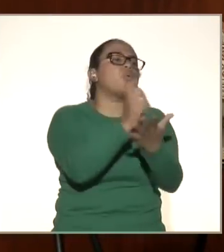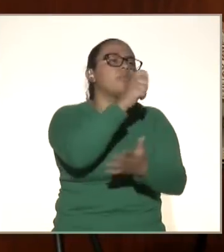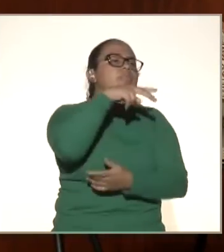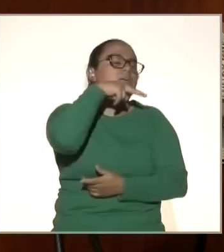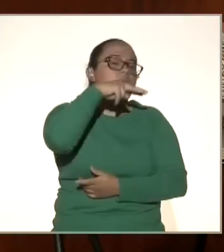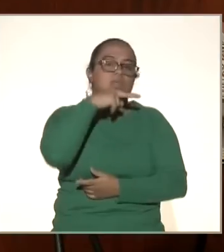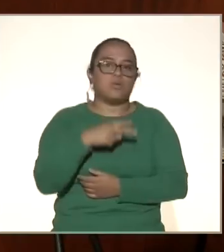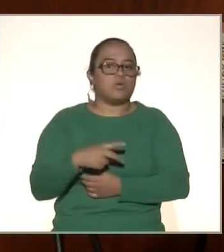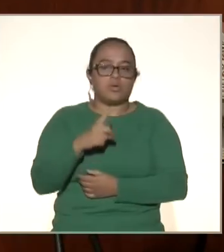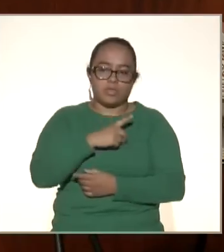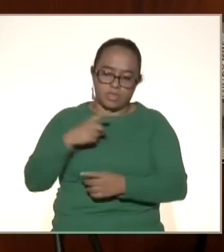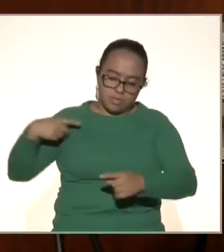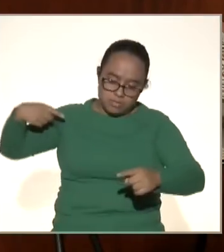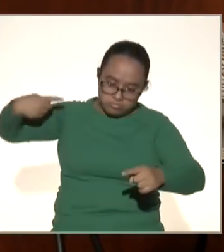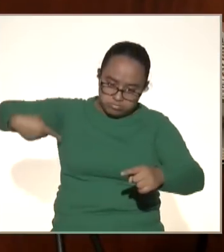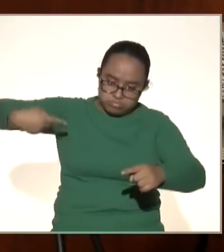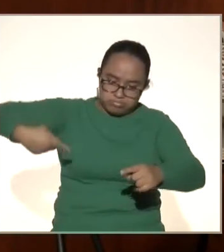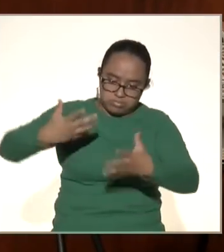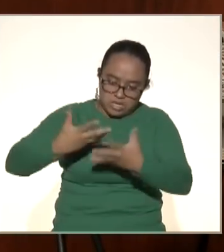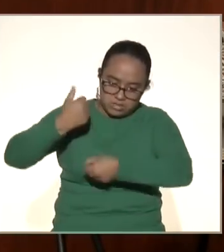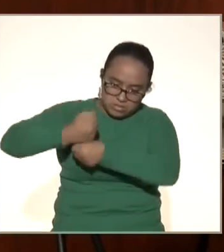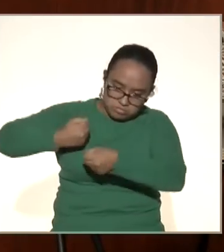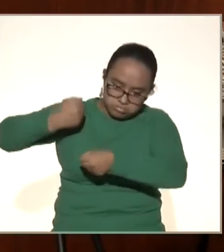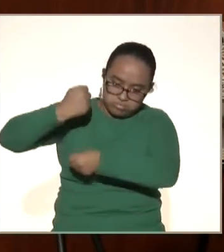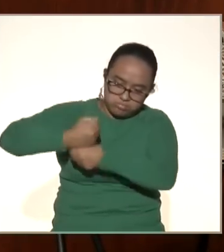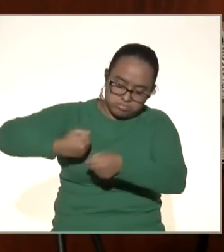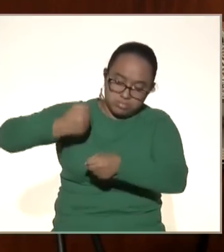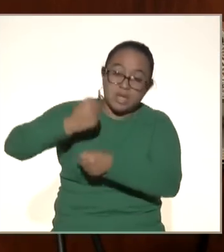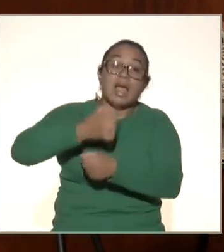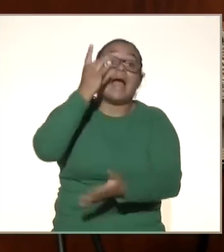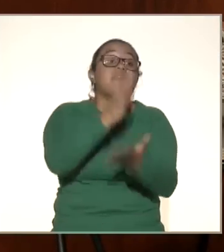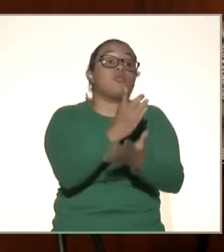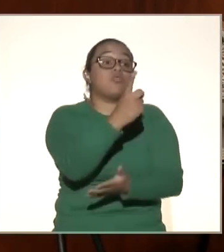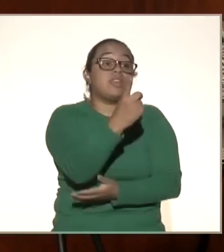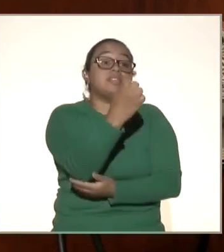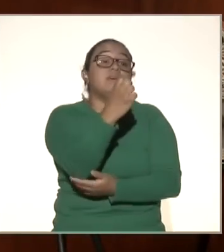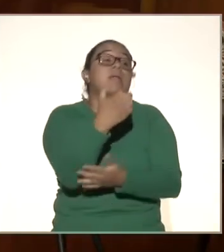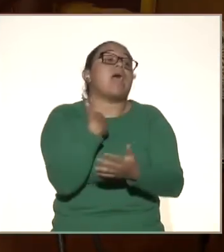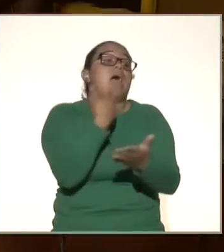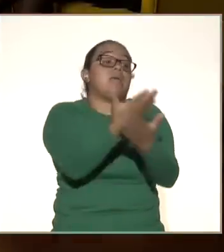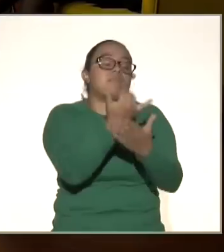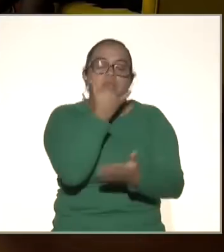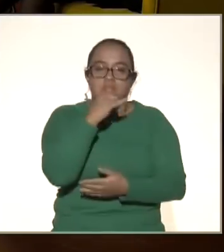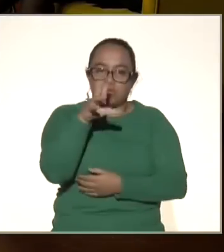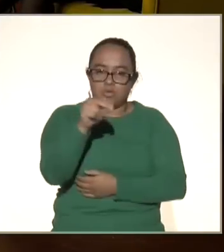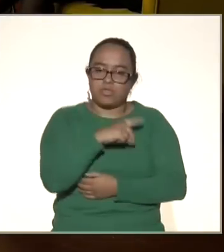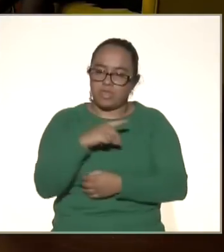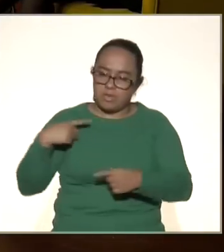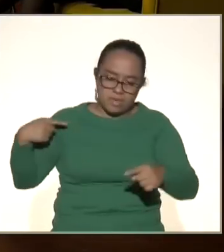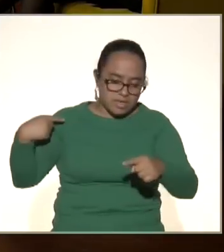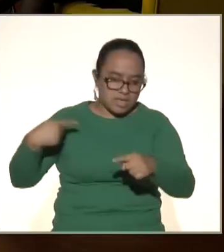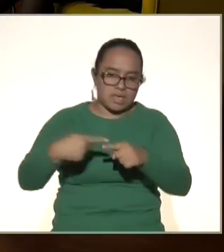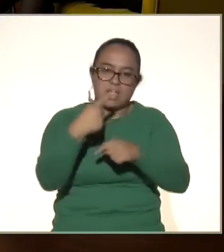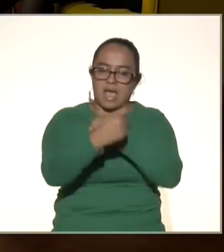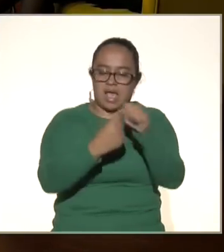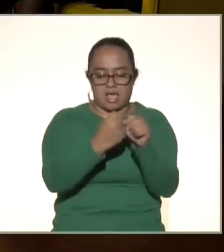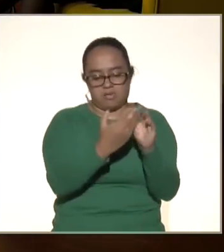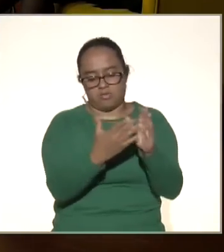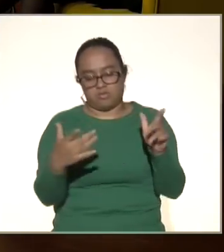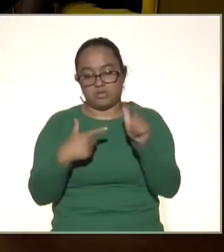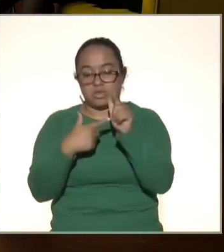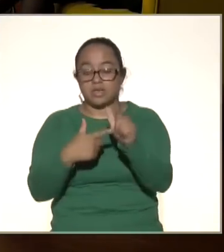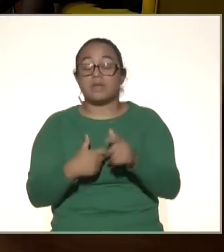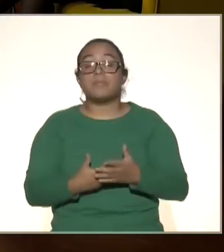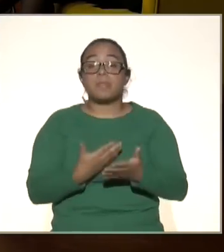proceso que se trabaja a lo largo de la vida y no es exclusivo de diciembre y enero nada más. Sí. Vamos a ver el testimonio de Ana García, que nos cuenta cómo